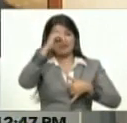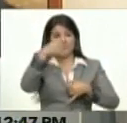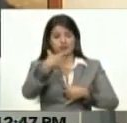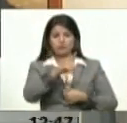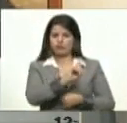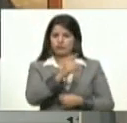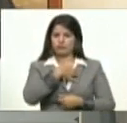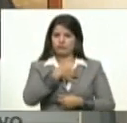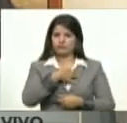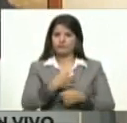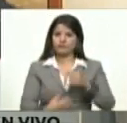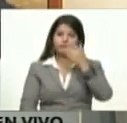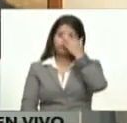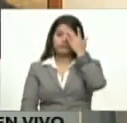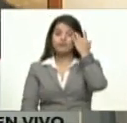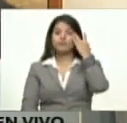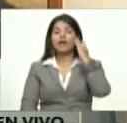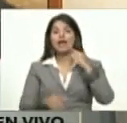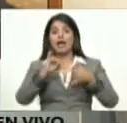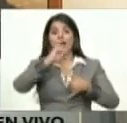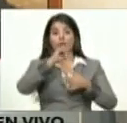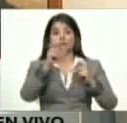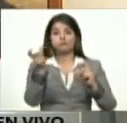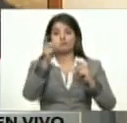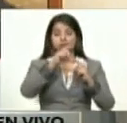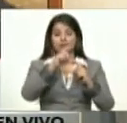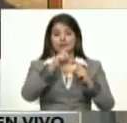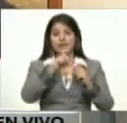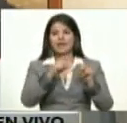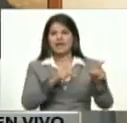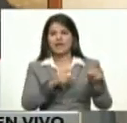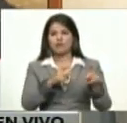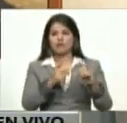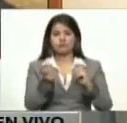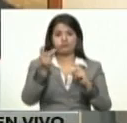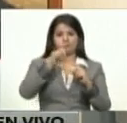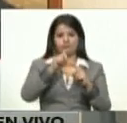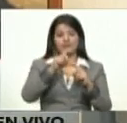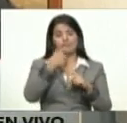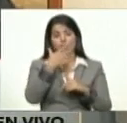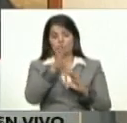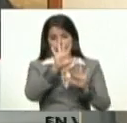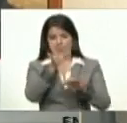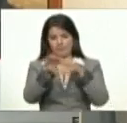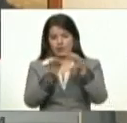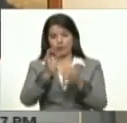importante, porque ese ajuste por inflación que ellos venían haciendo, por ejemplo, ellos